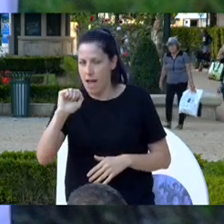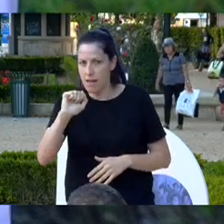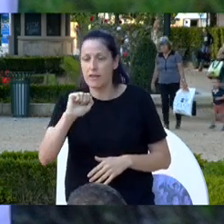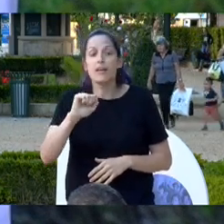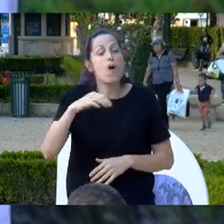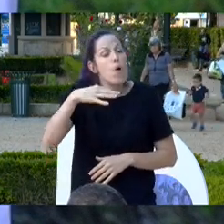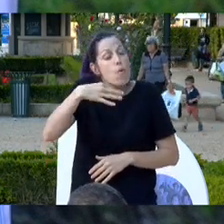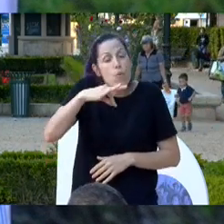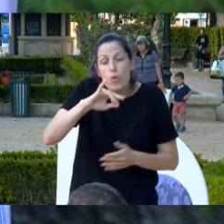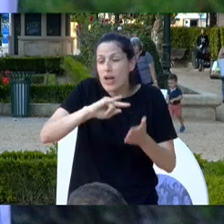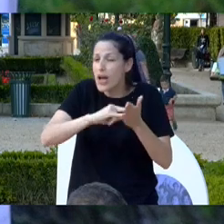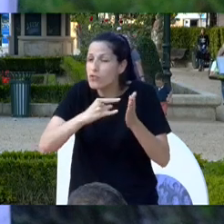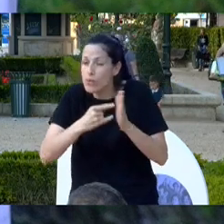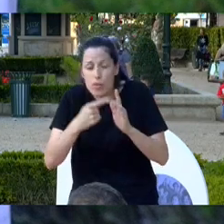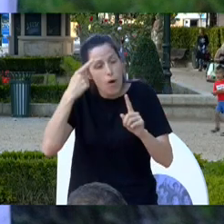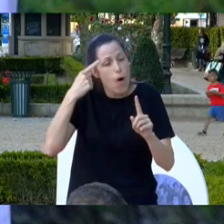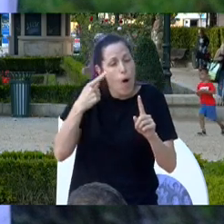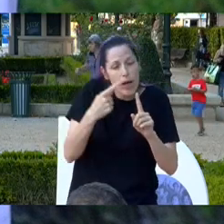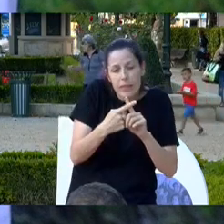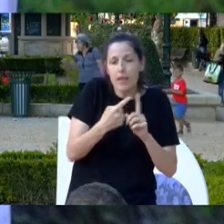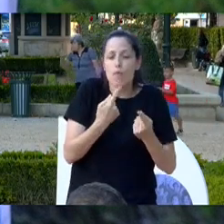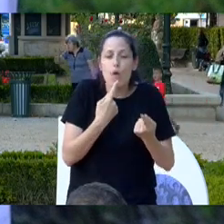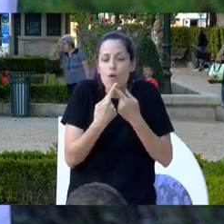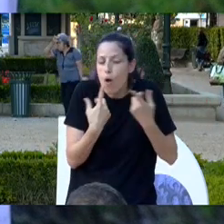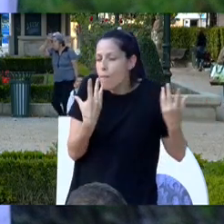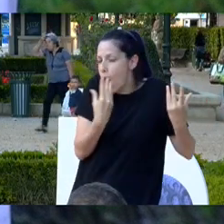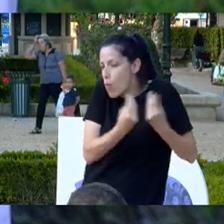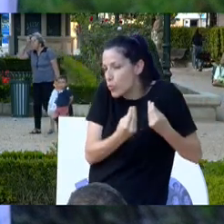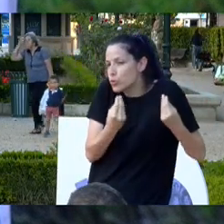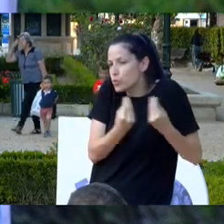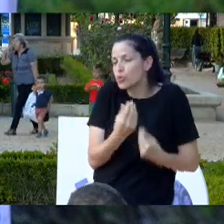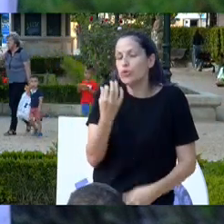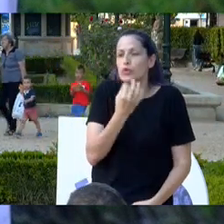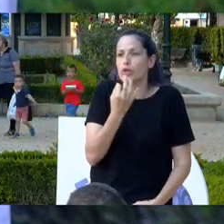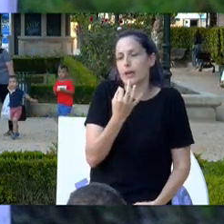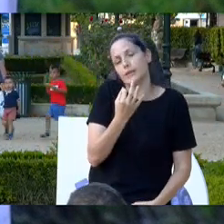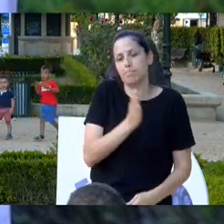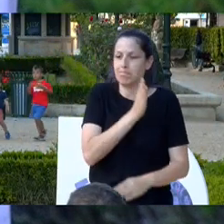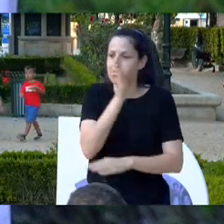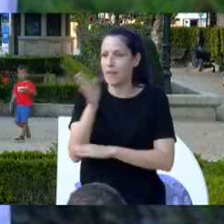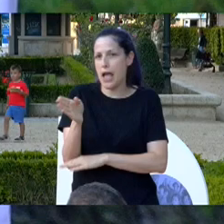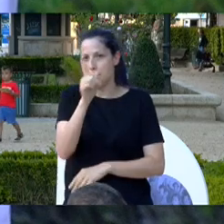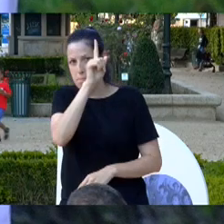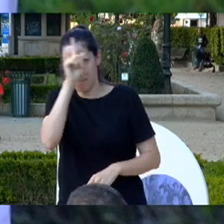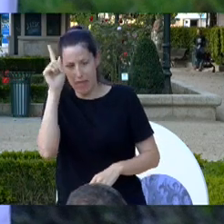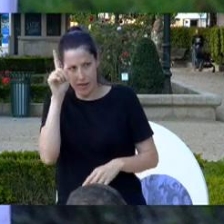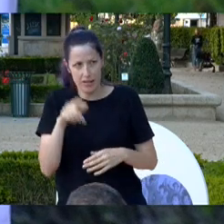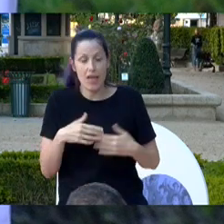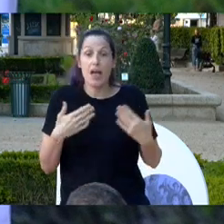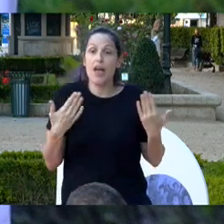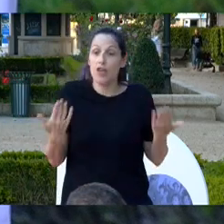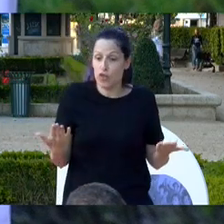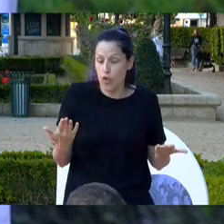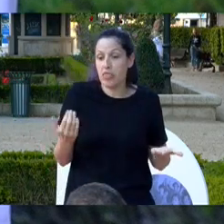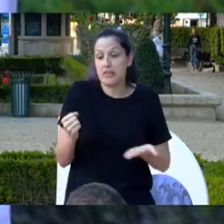solución que tiña para estar perto da súa moza era marchar a Madrid. E coa disculpa, ela acababa de rematar